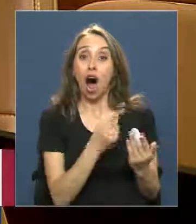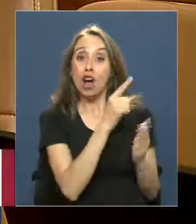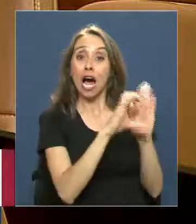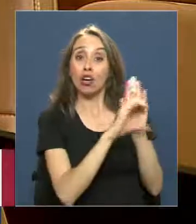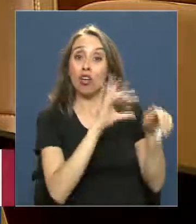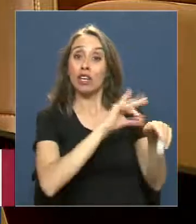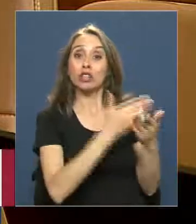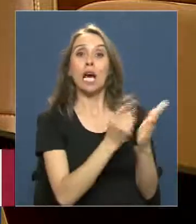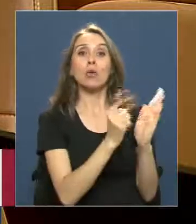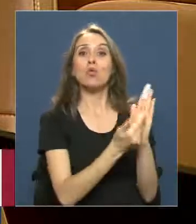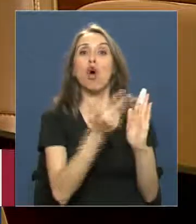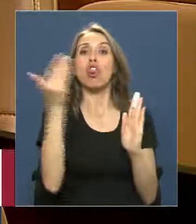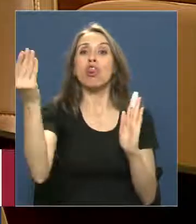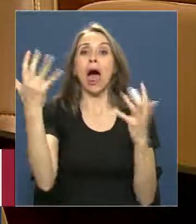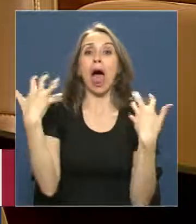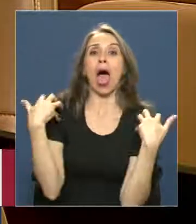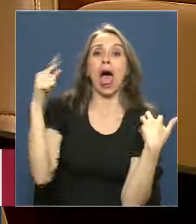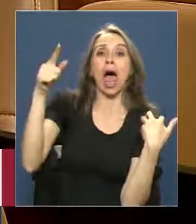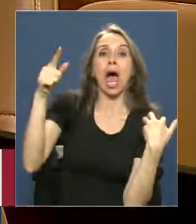respecto a...